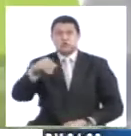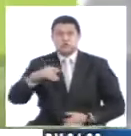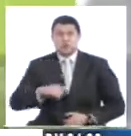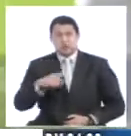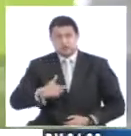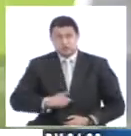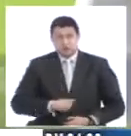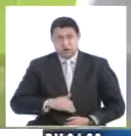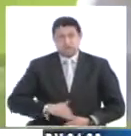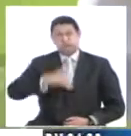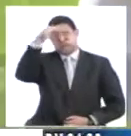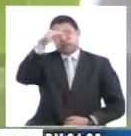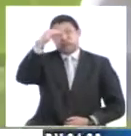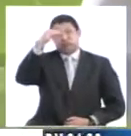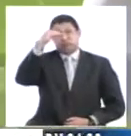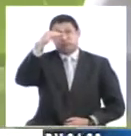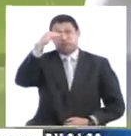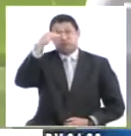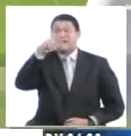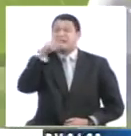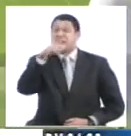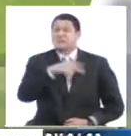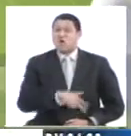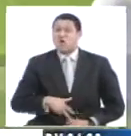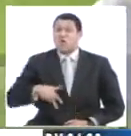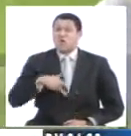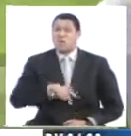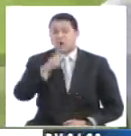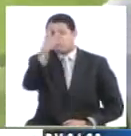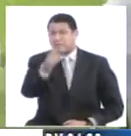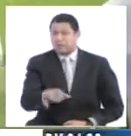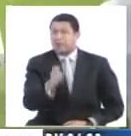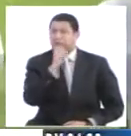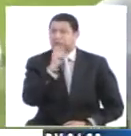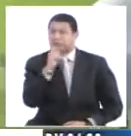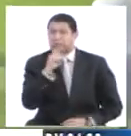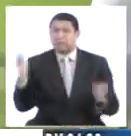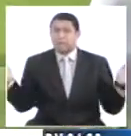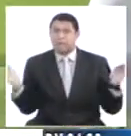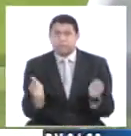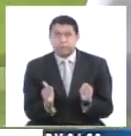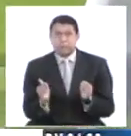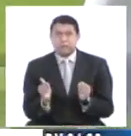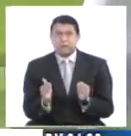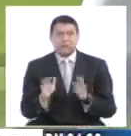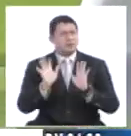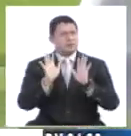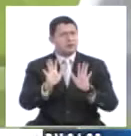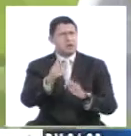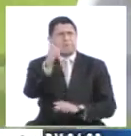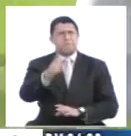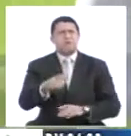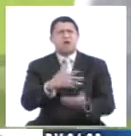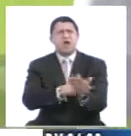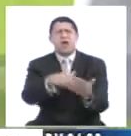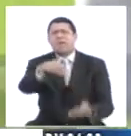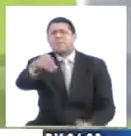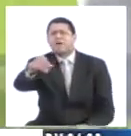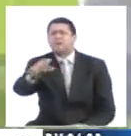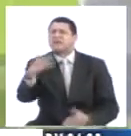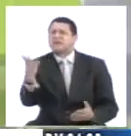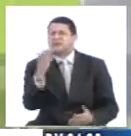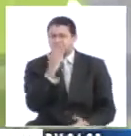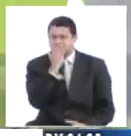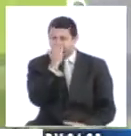insulina y la insulina se queda arriba es una hormona que hace que el paciente se le haga difícil perder presión entonces qué pasa con las personas diabéticas las personas